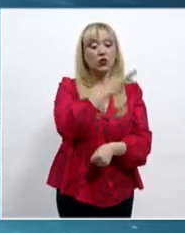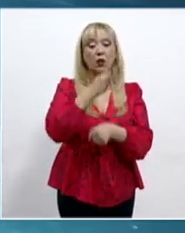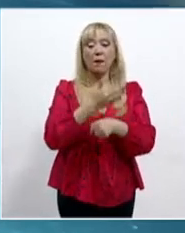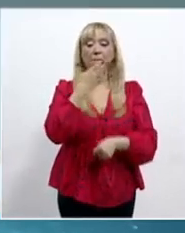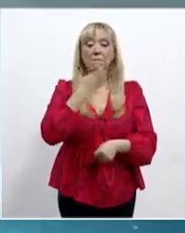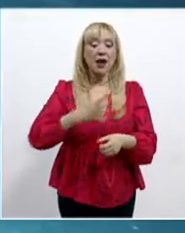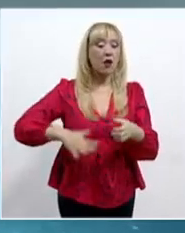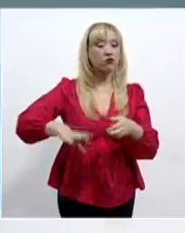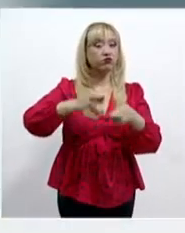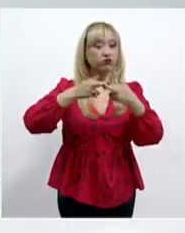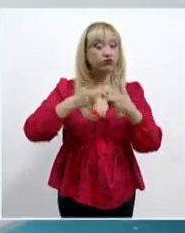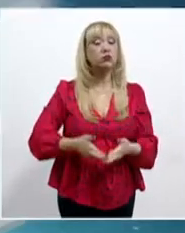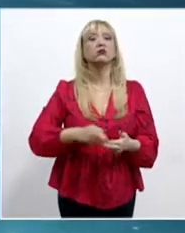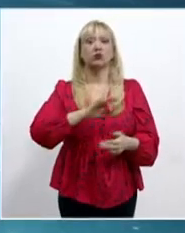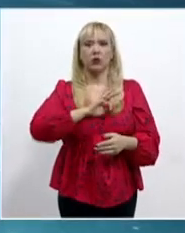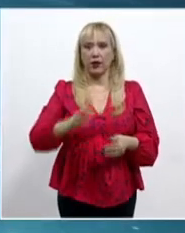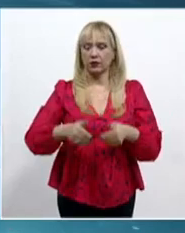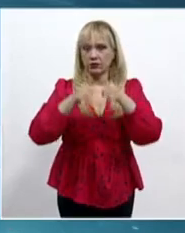Lucía Piña.